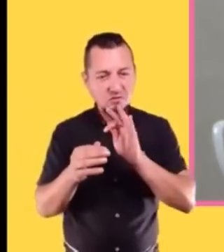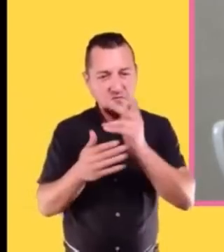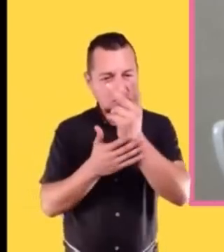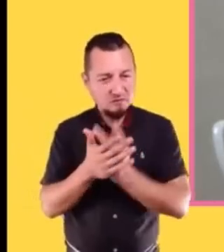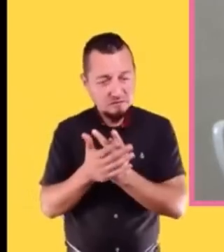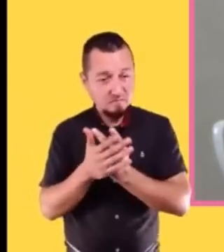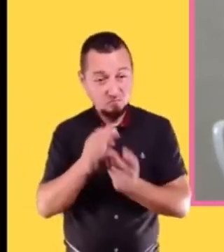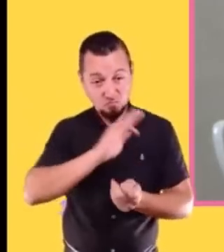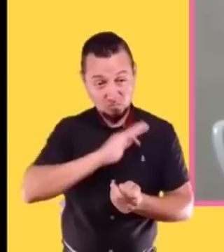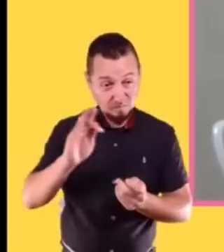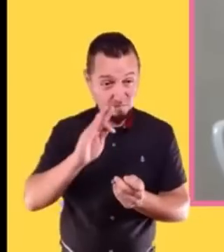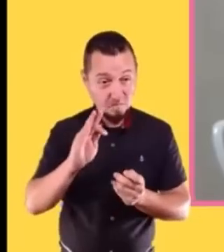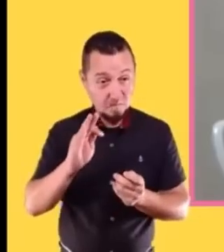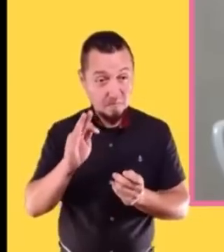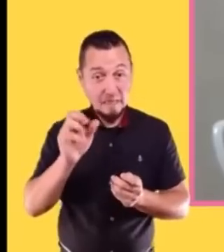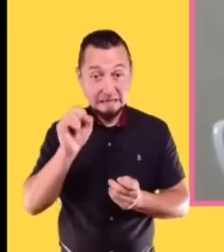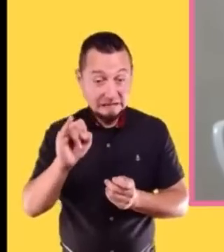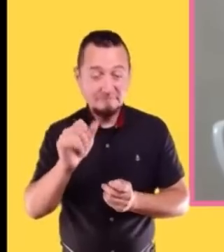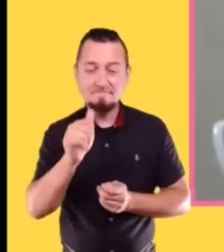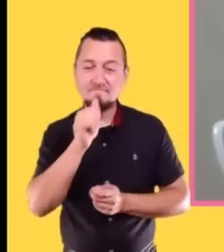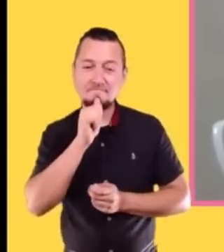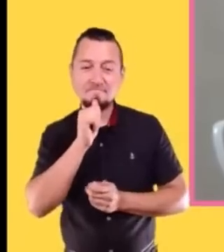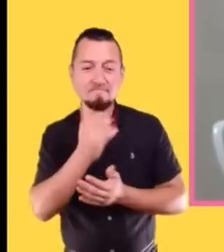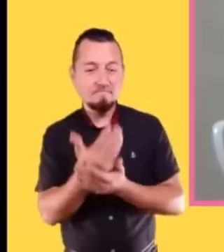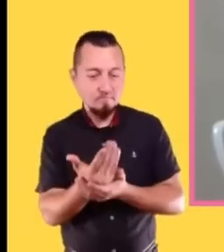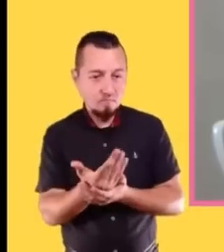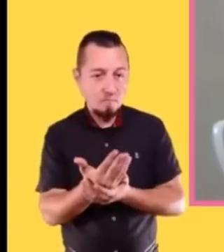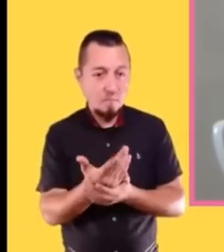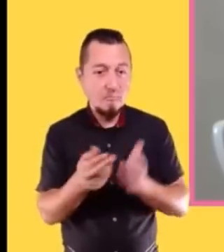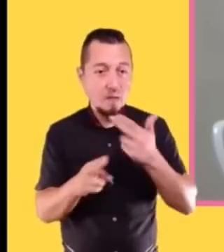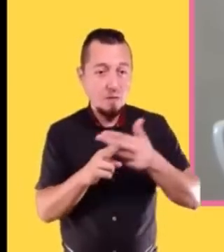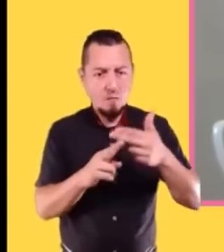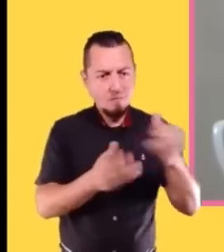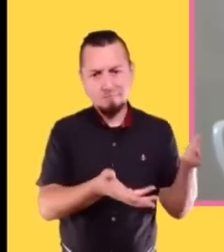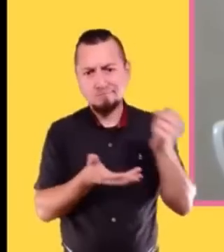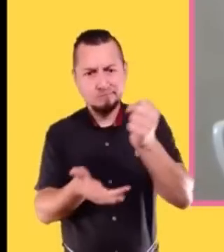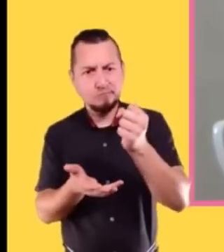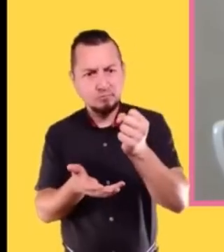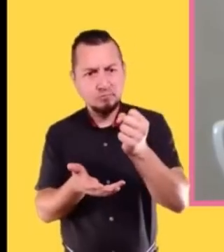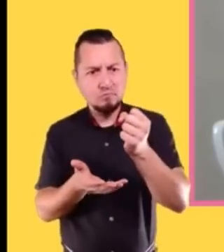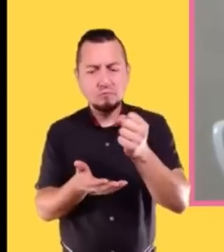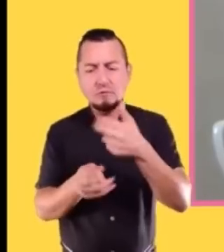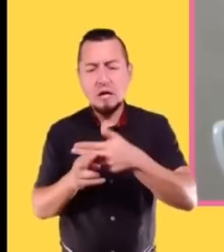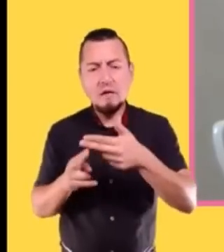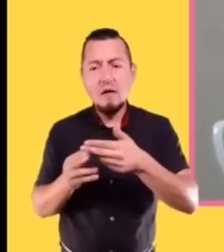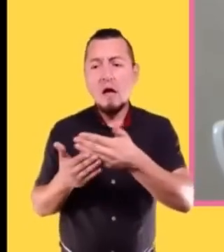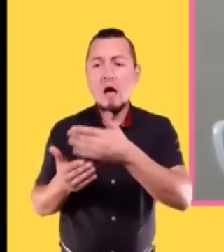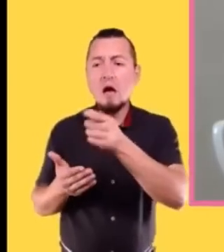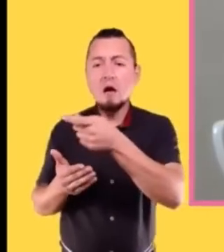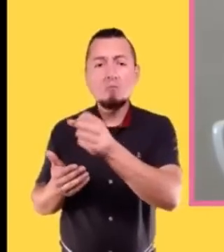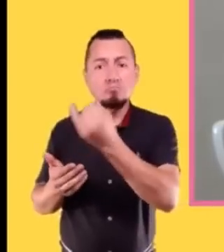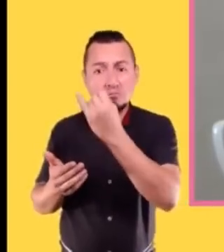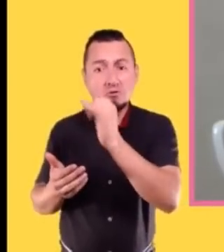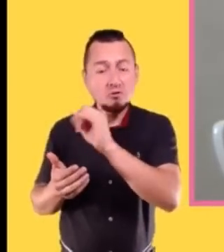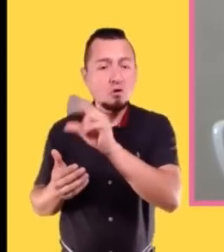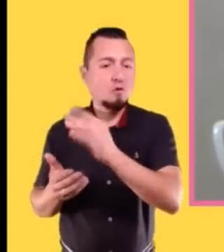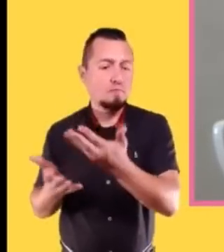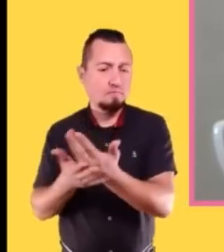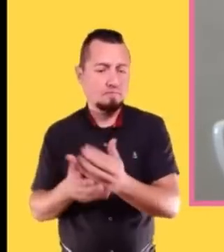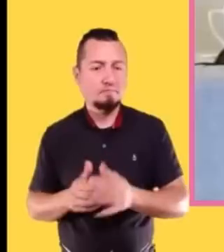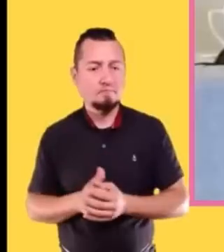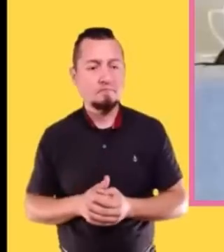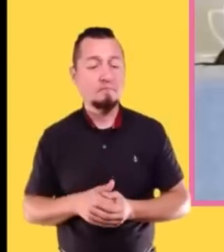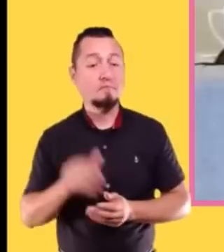hacerlo, pero no podemos invertir un recurso público antes de que la resolución judicial esté tomada. Gobernador, por ahí sería mi